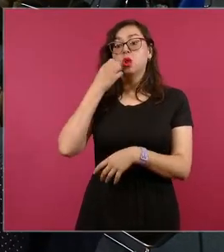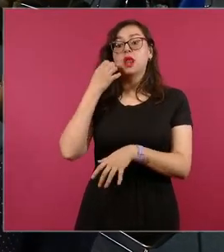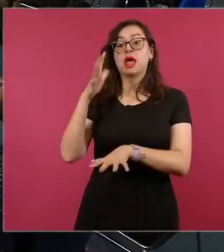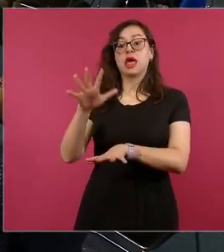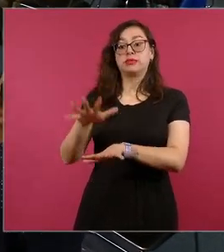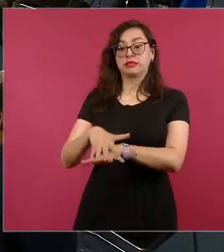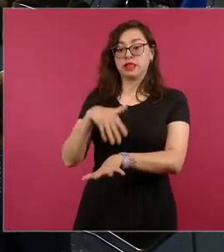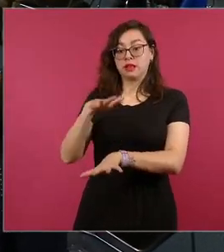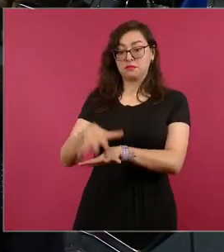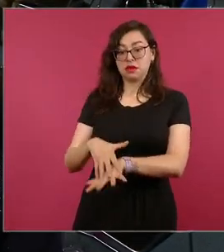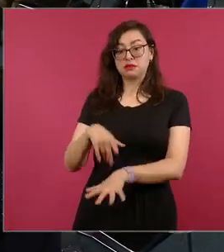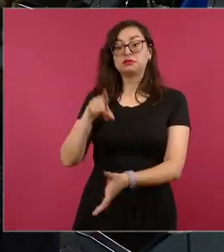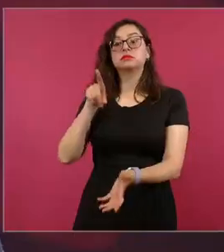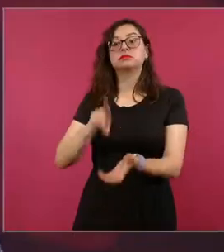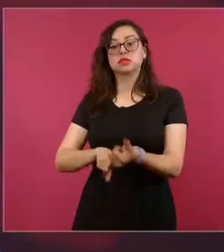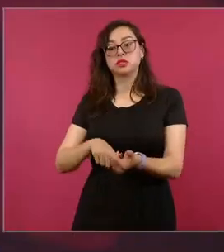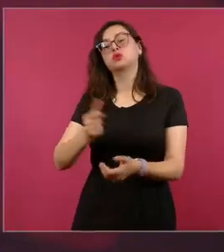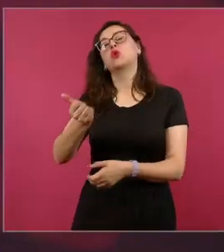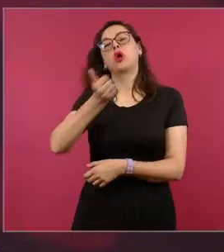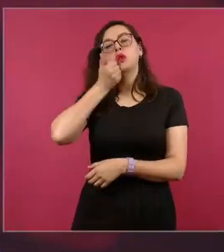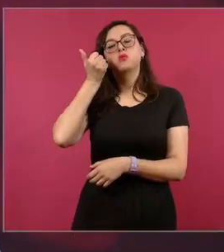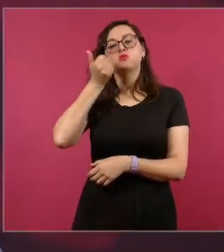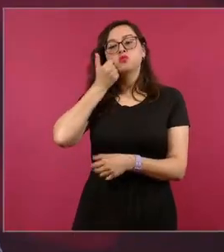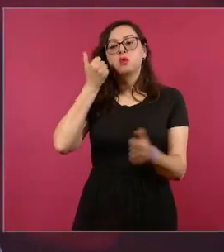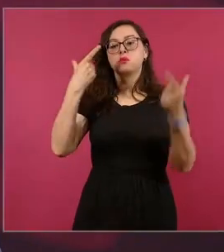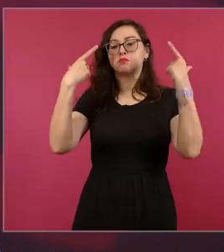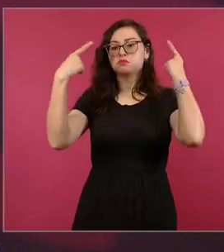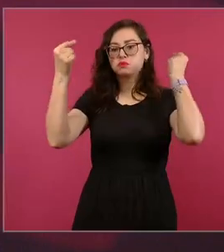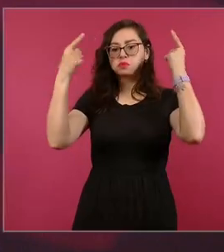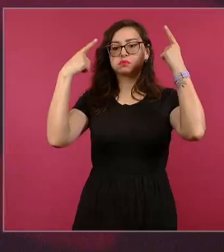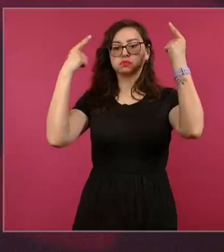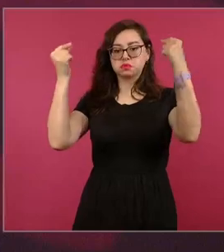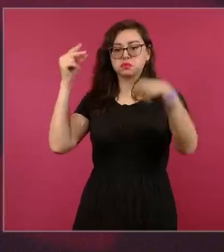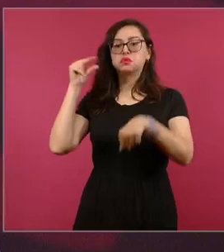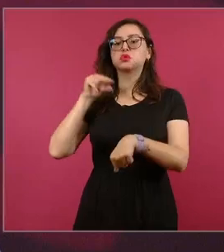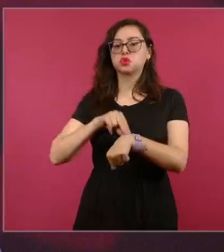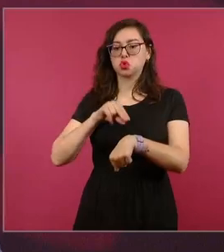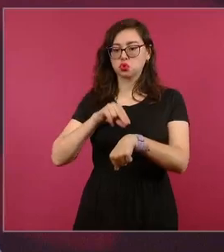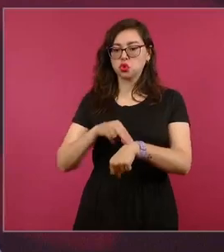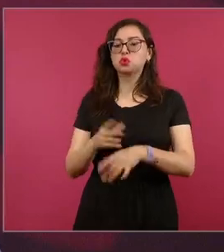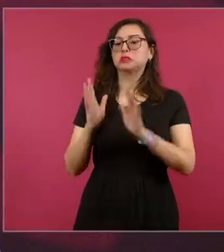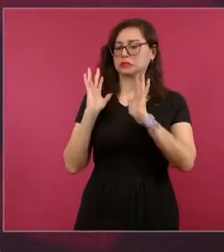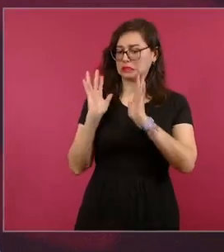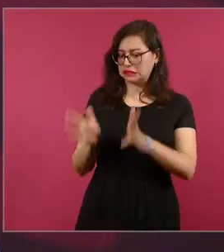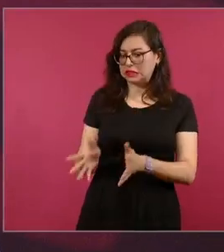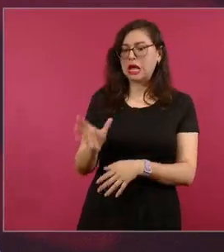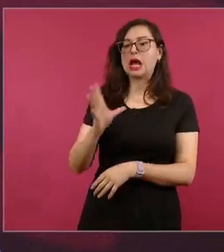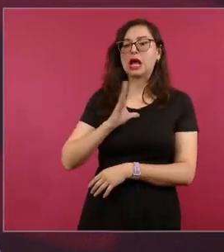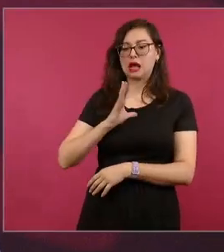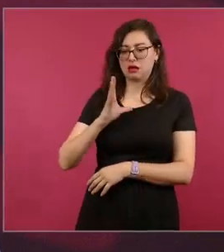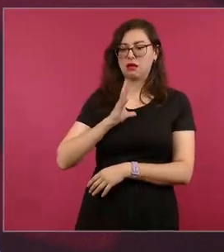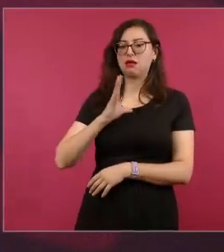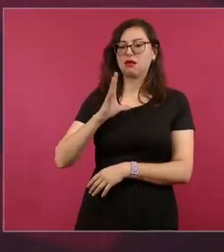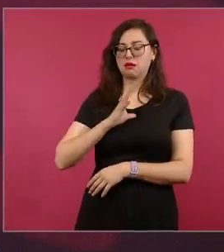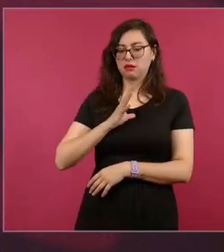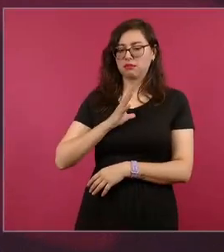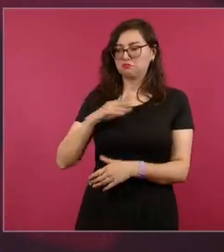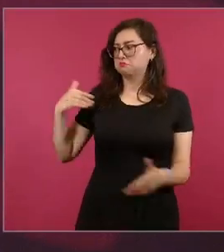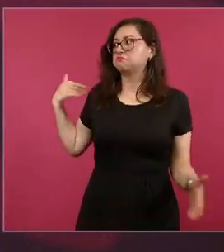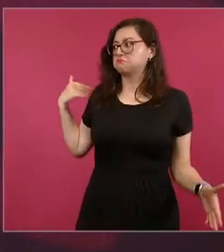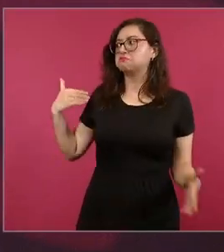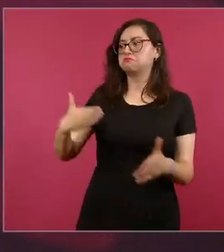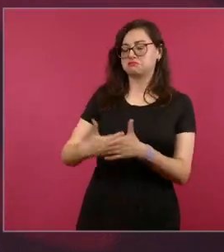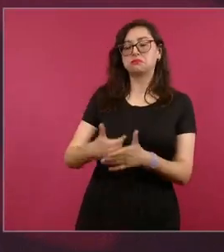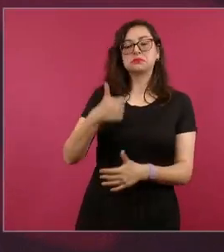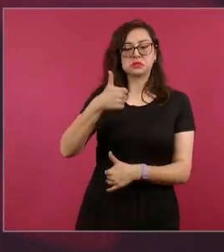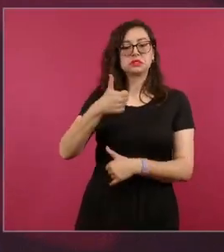tiene alumnos que se han graduado, ya son médicos, y esto queda muy claro y muy